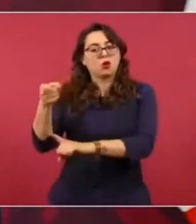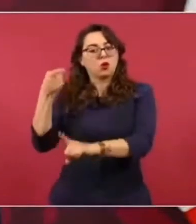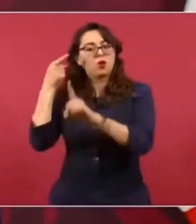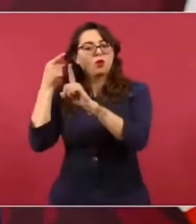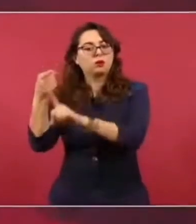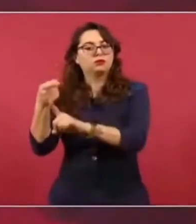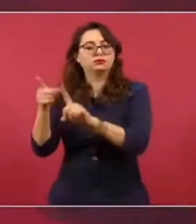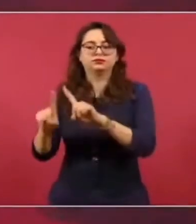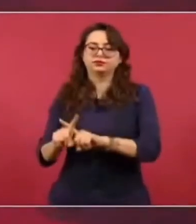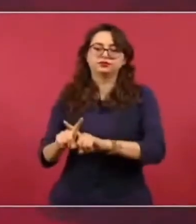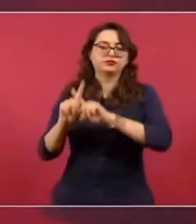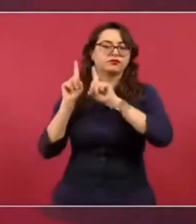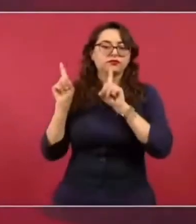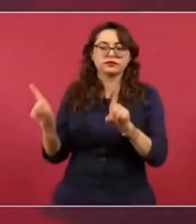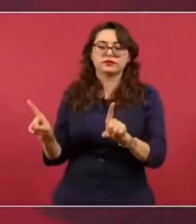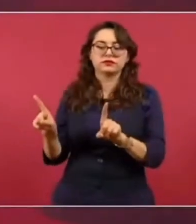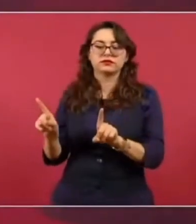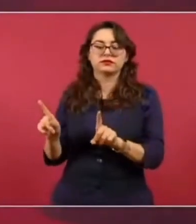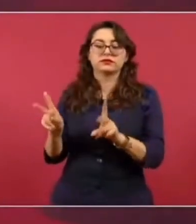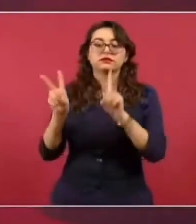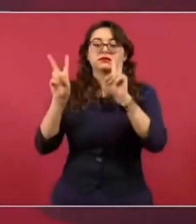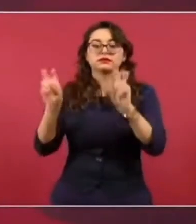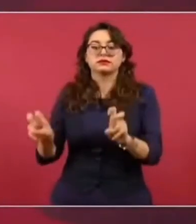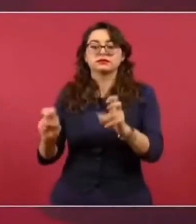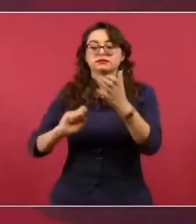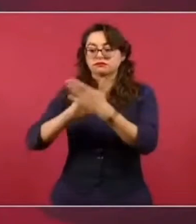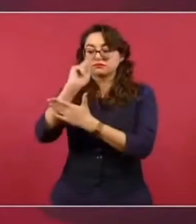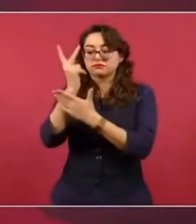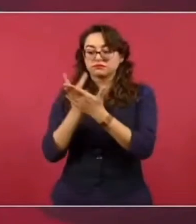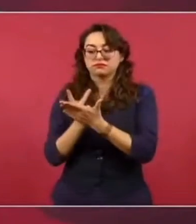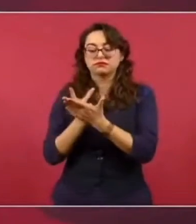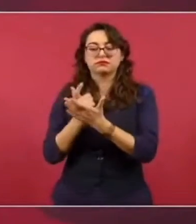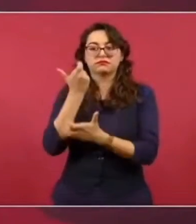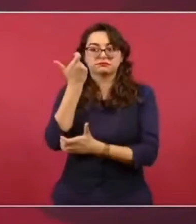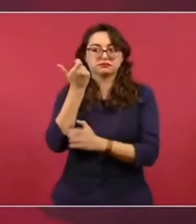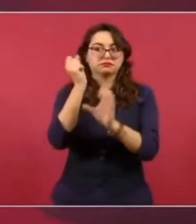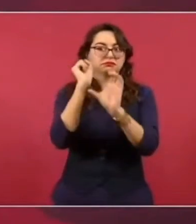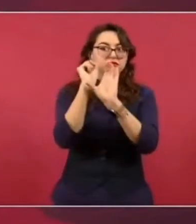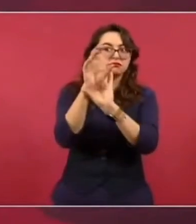Porque si al Banco del Bienestar le metemos